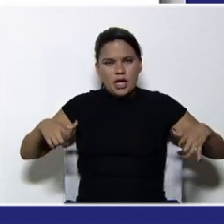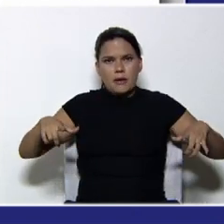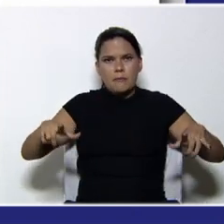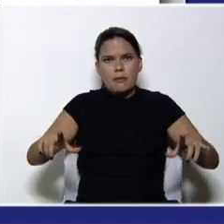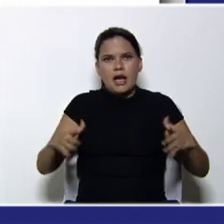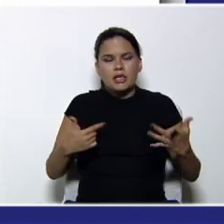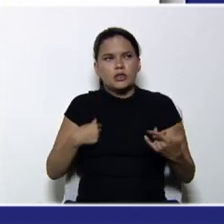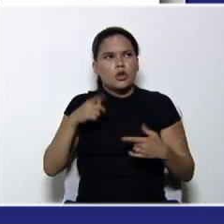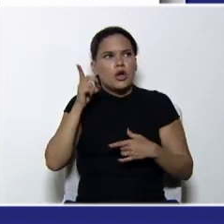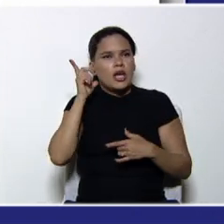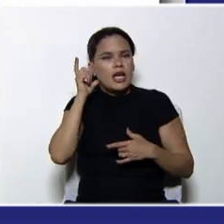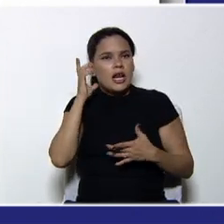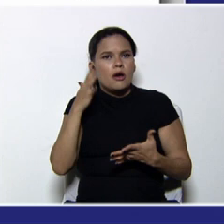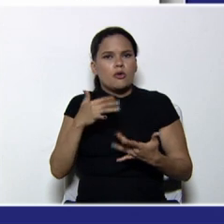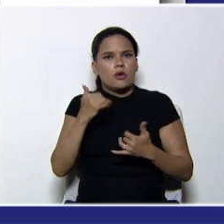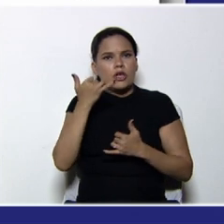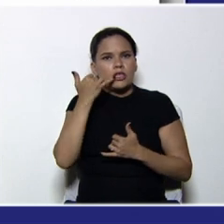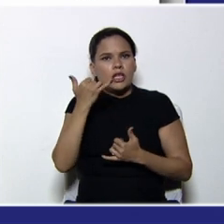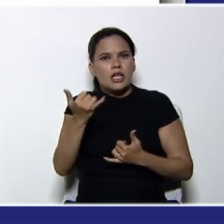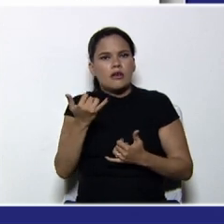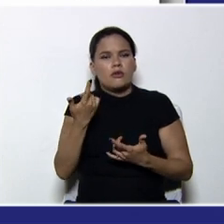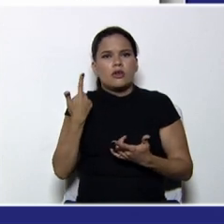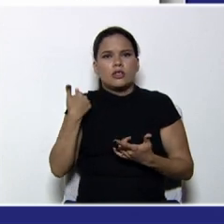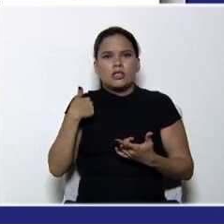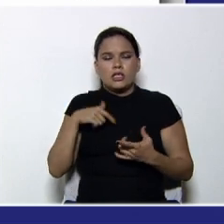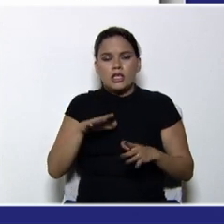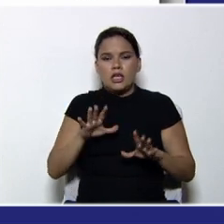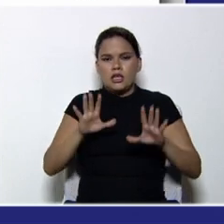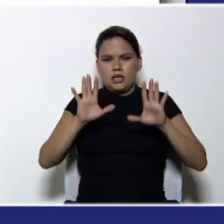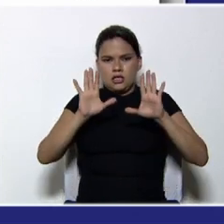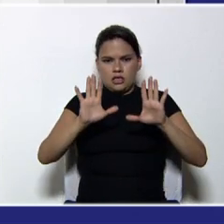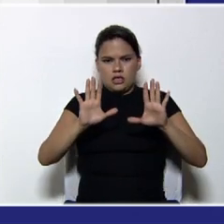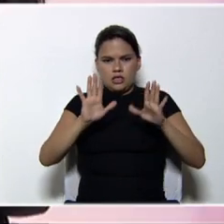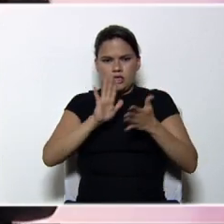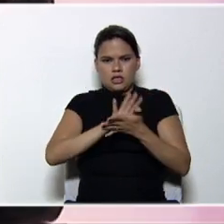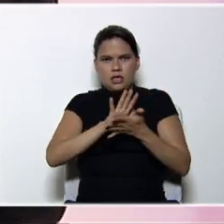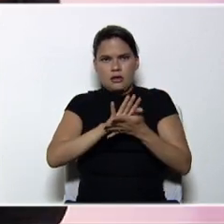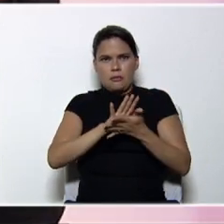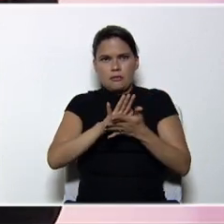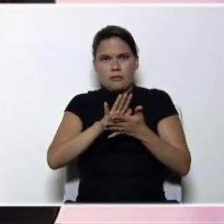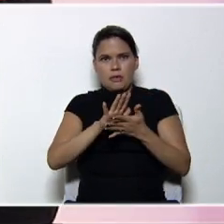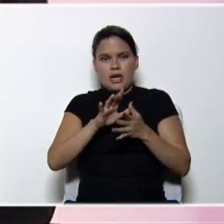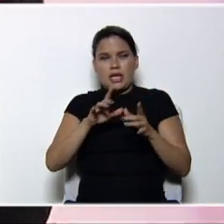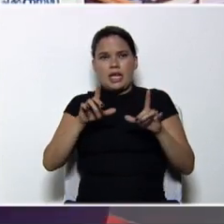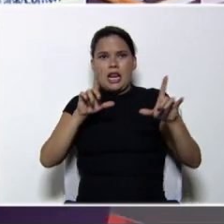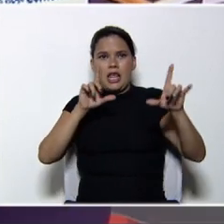el audio, el celular, debe tener estabilidad para que la imagen no se vea movida.